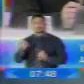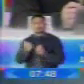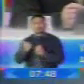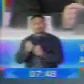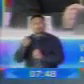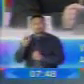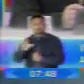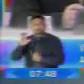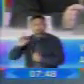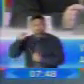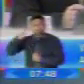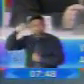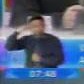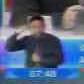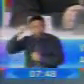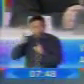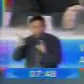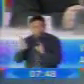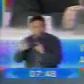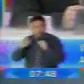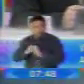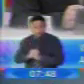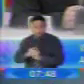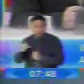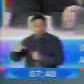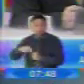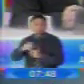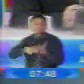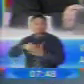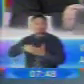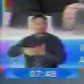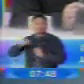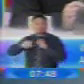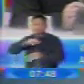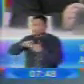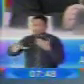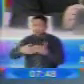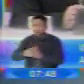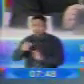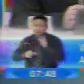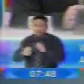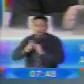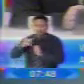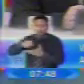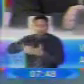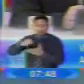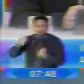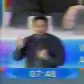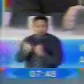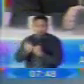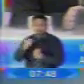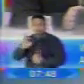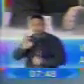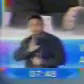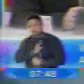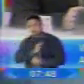la realización de cortometrajes, en donde se privilegia la contratación de todo el personal, de apoyo